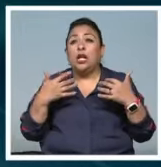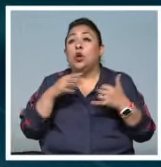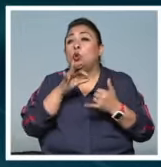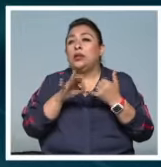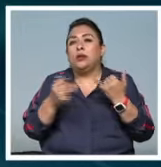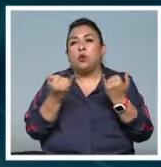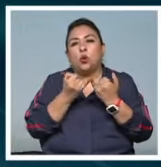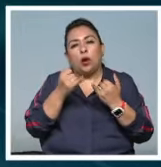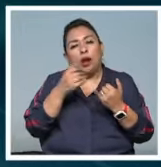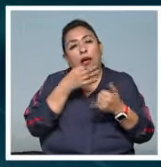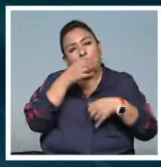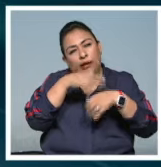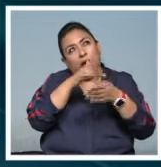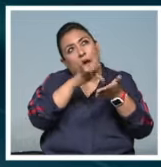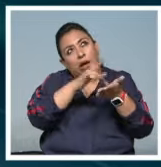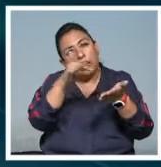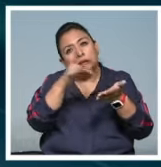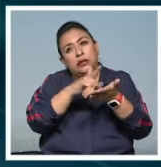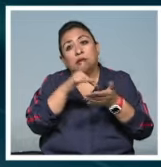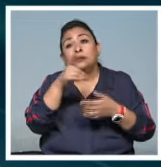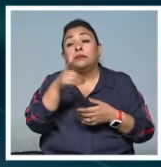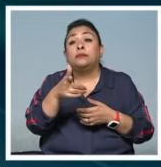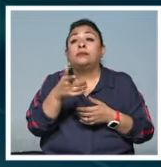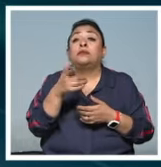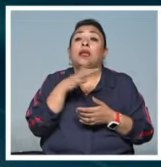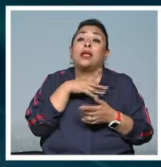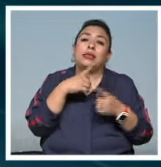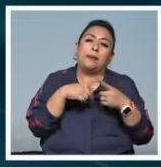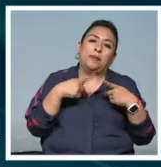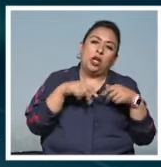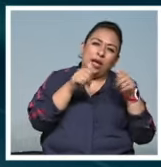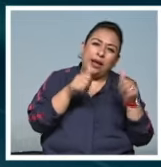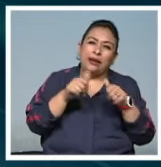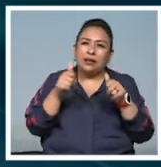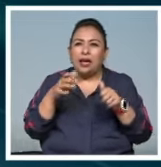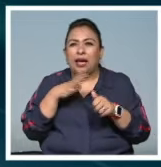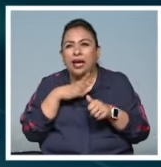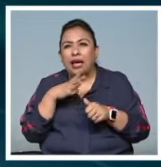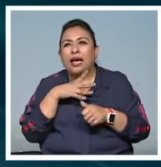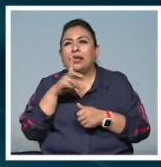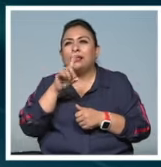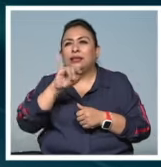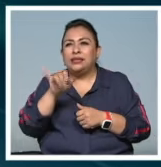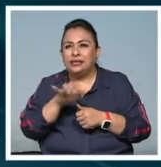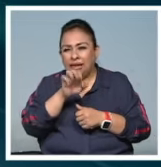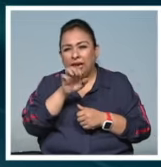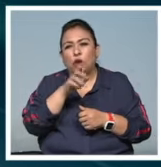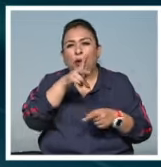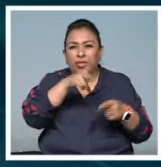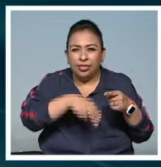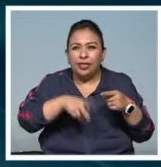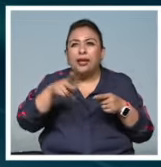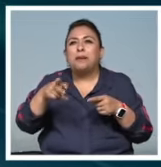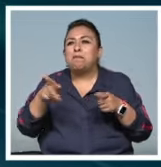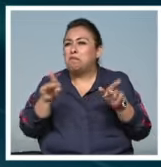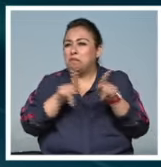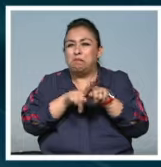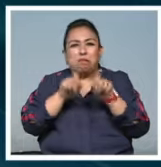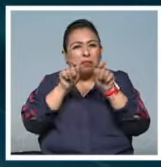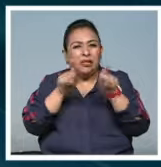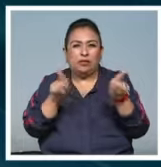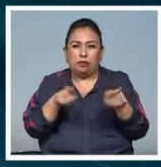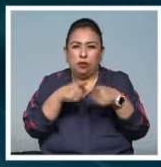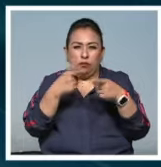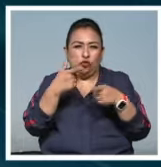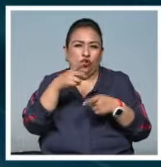igual para dar gracias. Entre artista y artista tenemos un DJ que es del género, ¿me entiendes? Entonces,